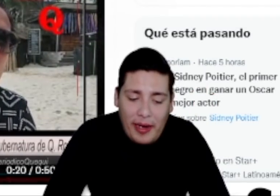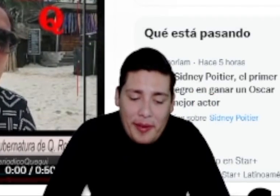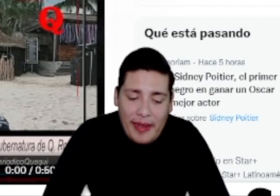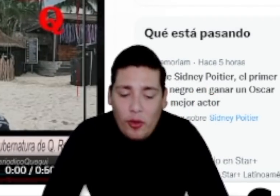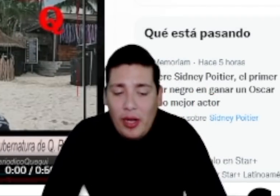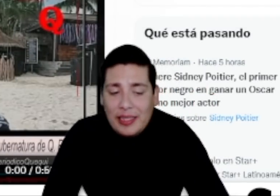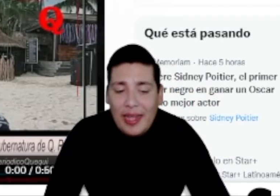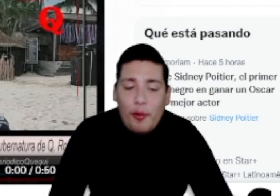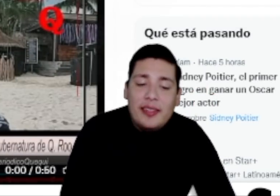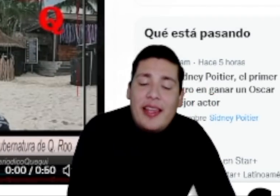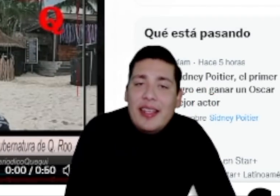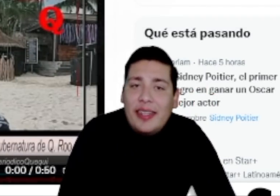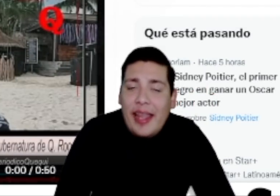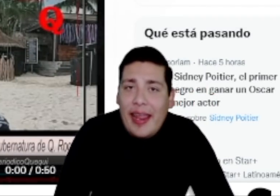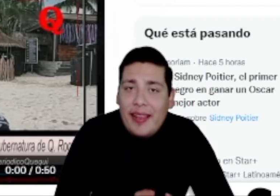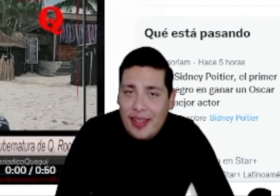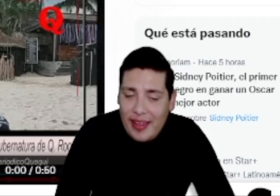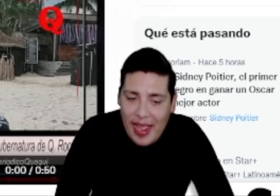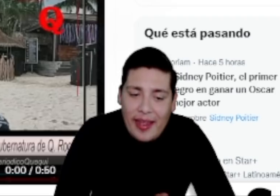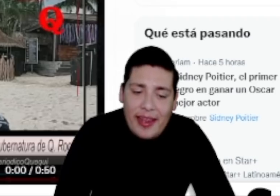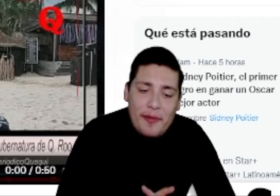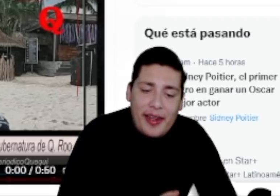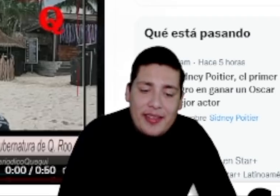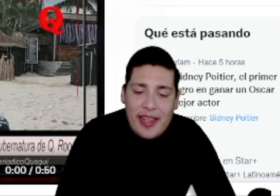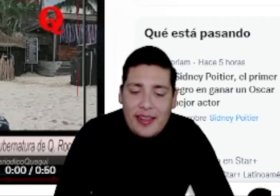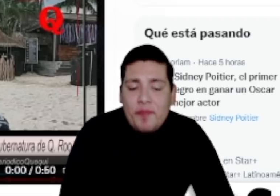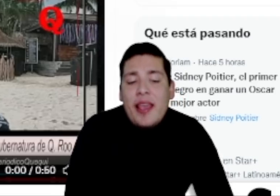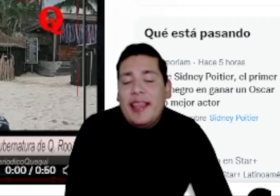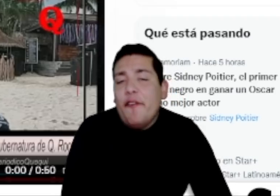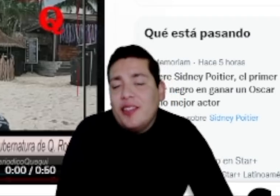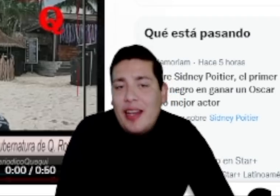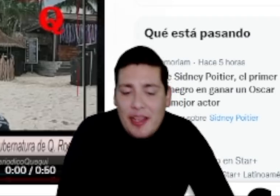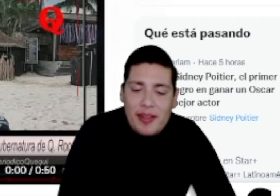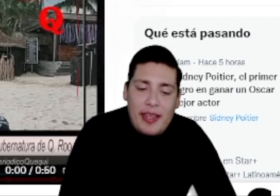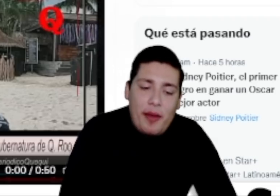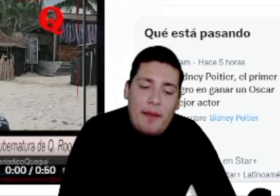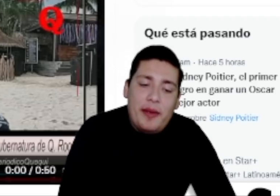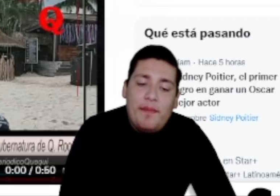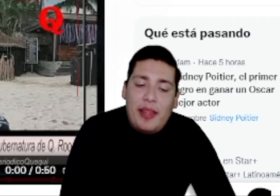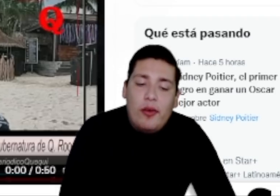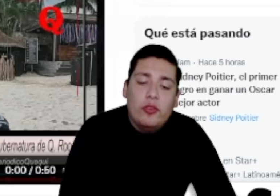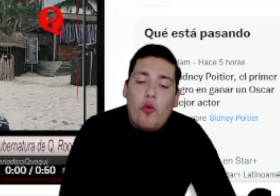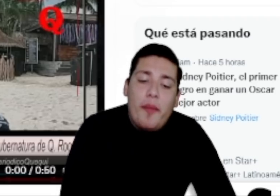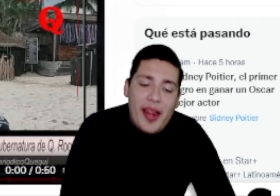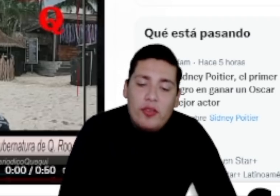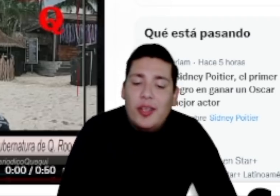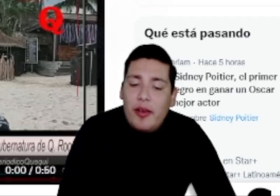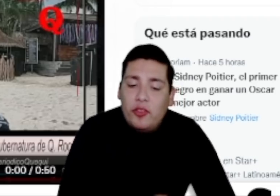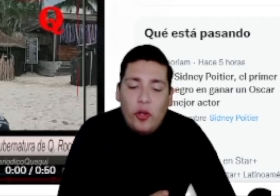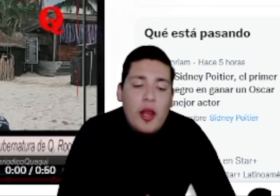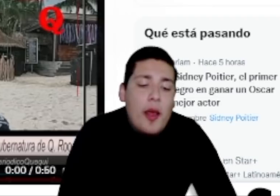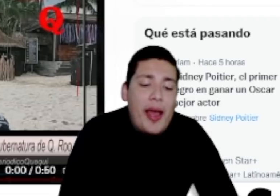iban caminando las aguas. Y es que este día, el viernes 7, es la fecha límite para presentar los convenios